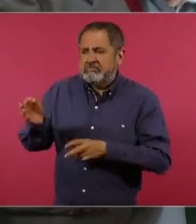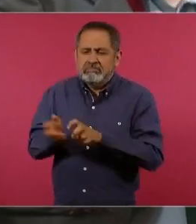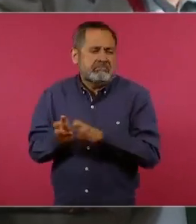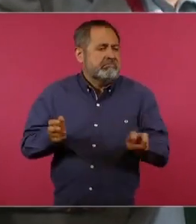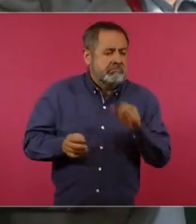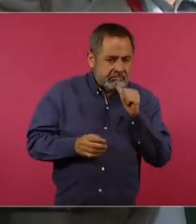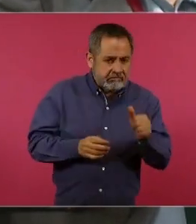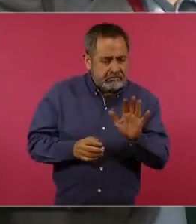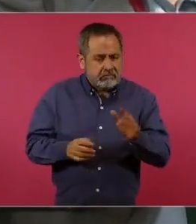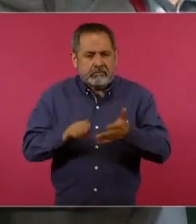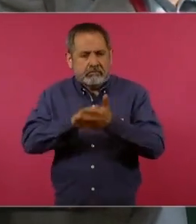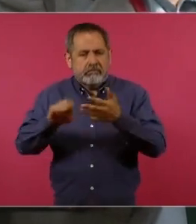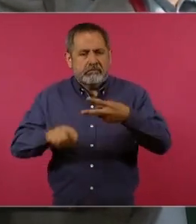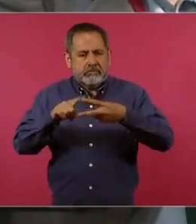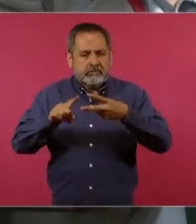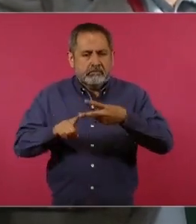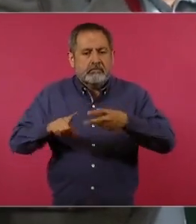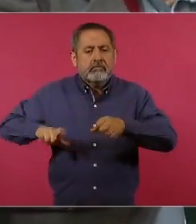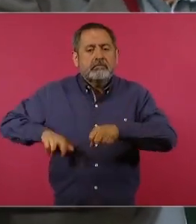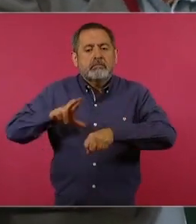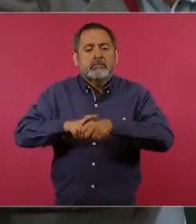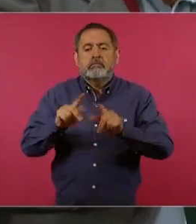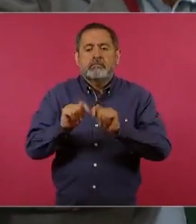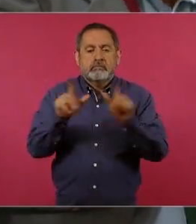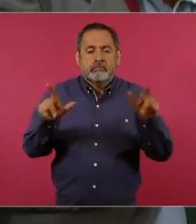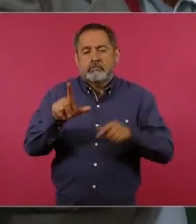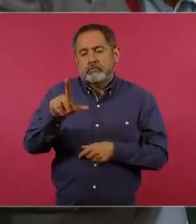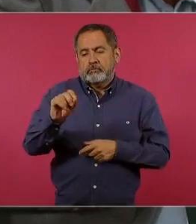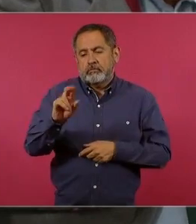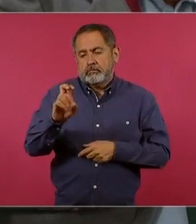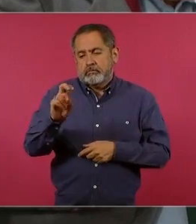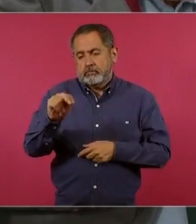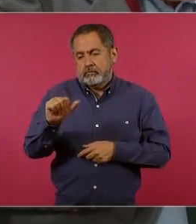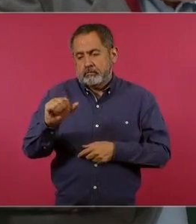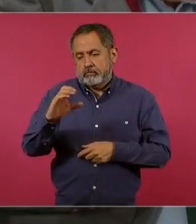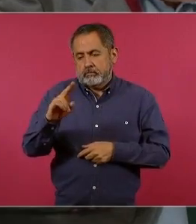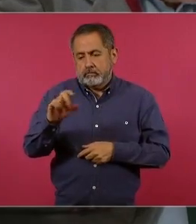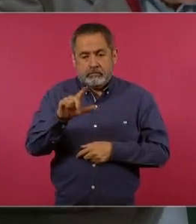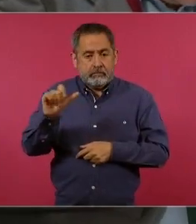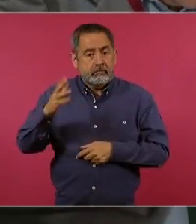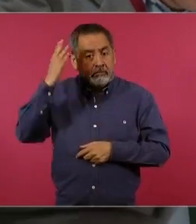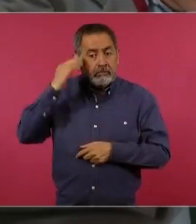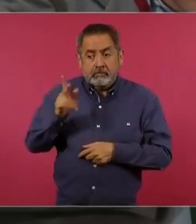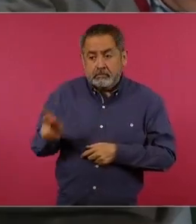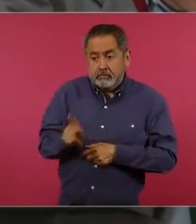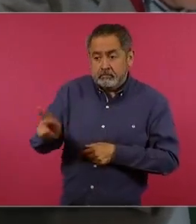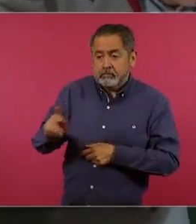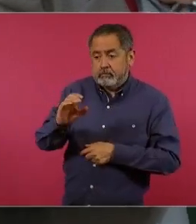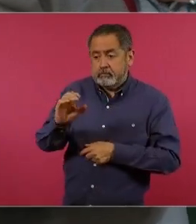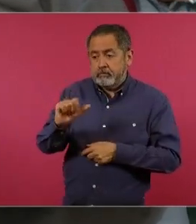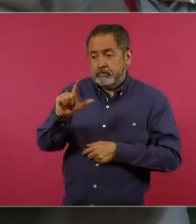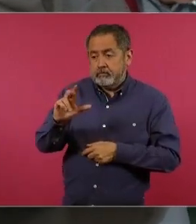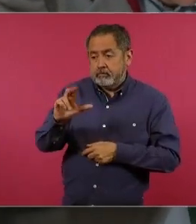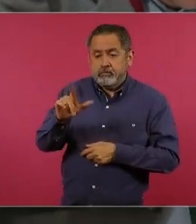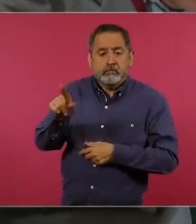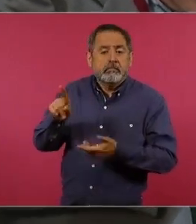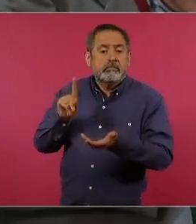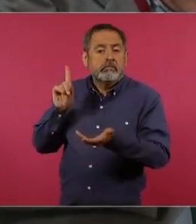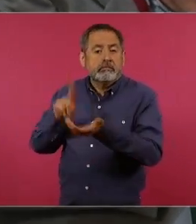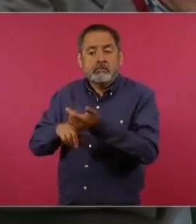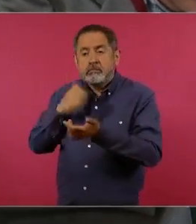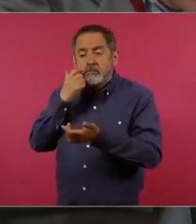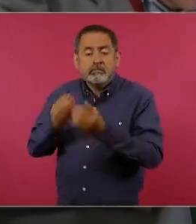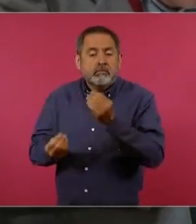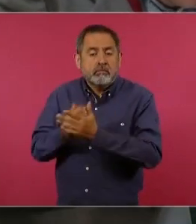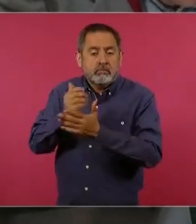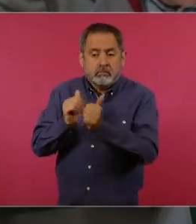casos. Uno es el de la gobernadora de Tlaxcala, Lorena Cuellar, que en el poblado de Calpulalpan está proponiendo crear una autopista,